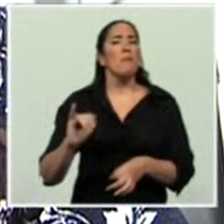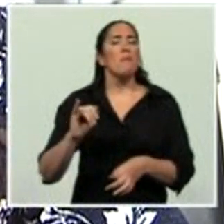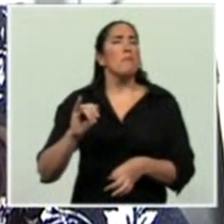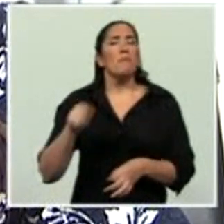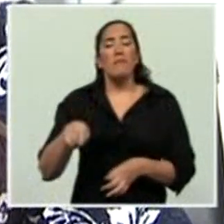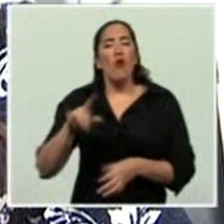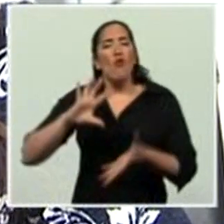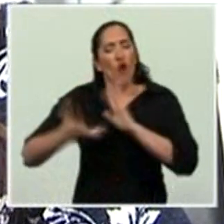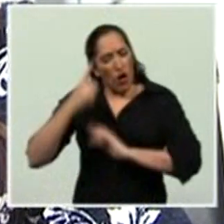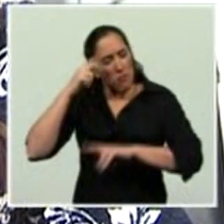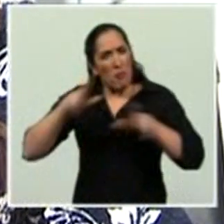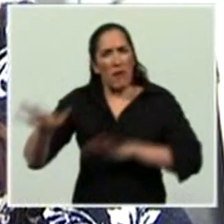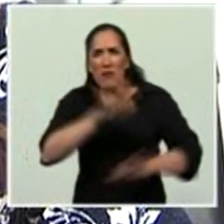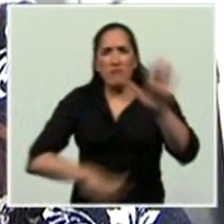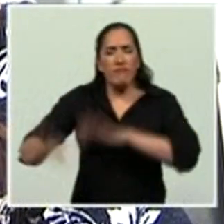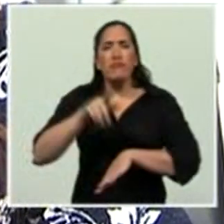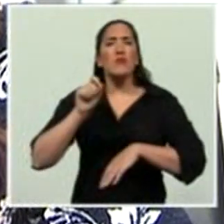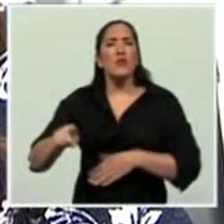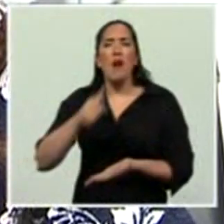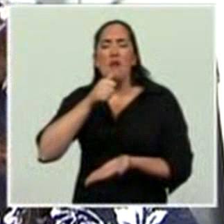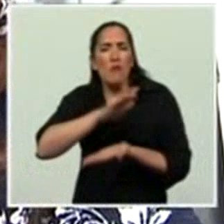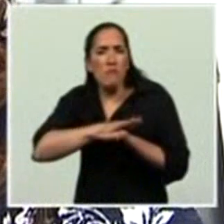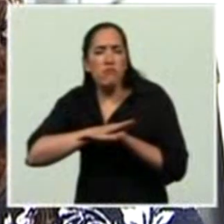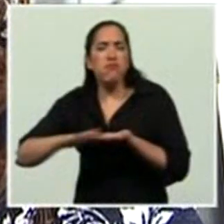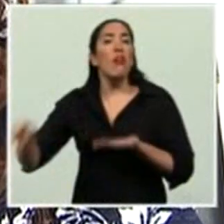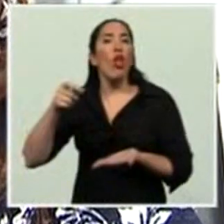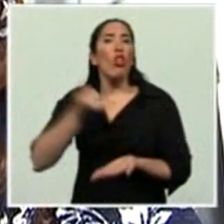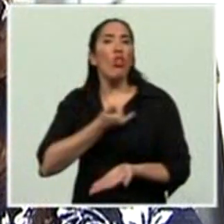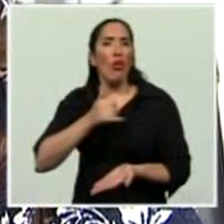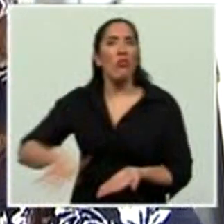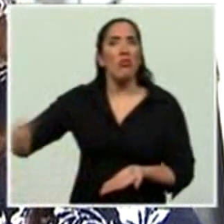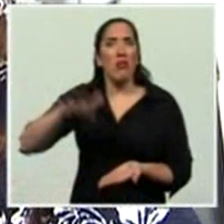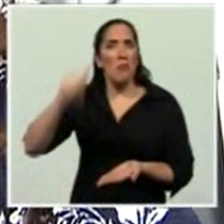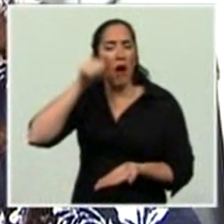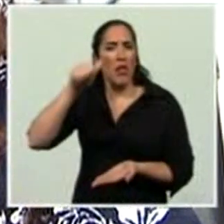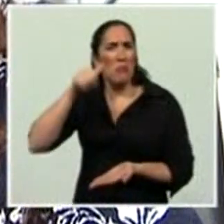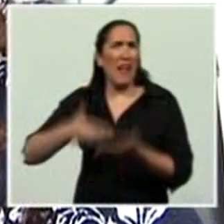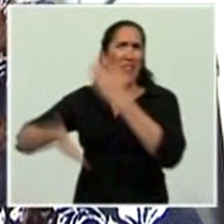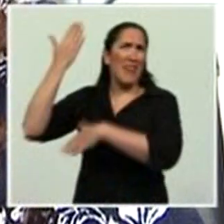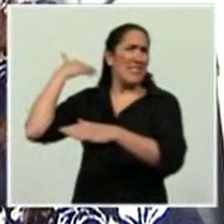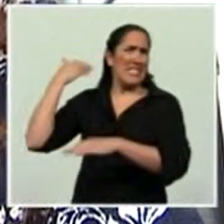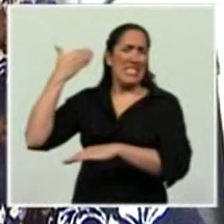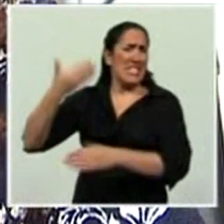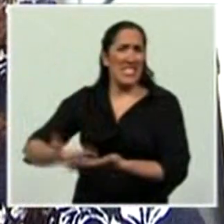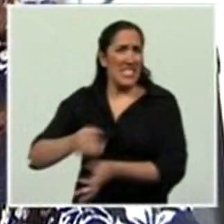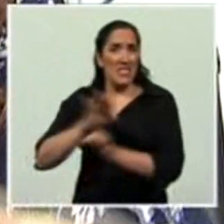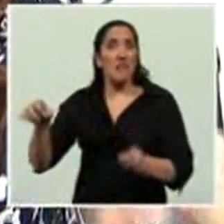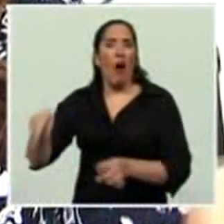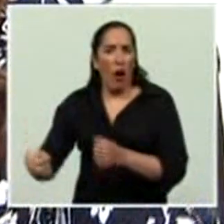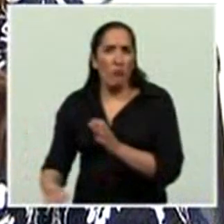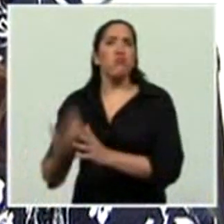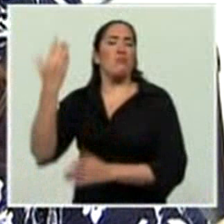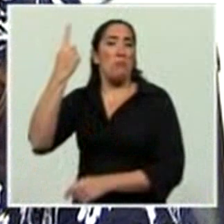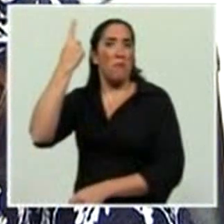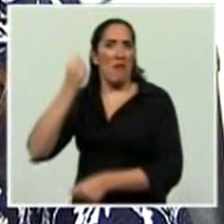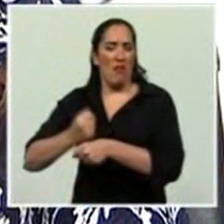saneamiento que se ha hecho en toda la historia de la ciudad de mar del plata desde que mar del plata es ciudad